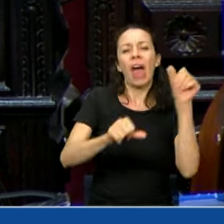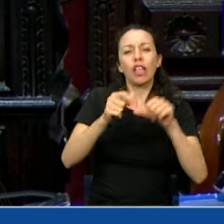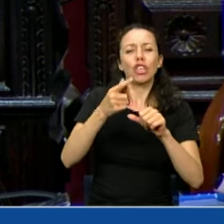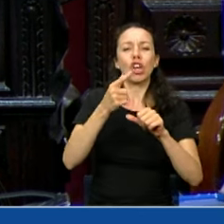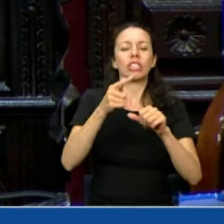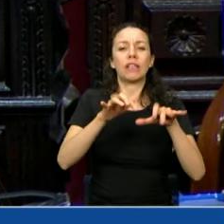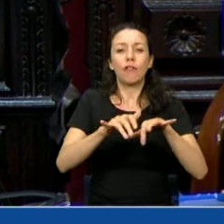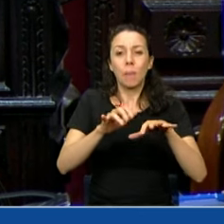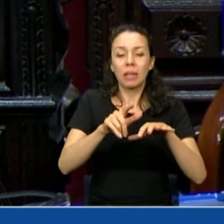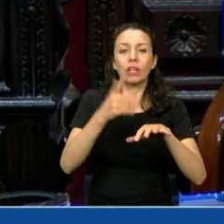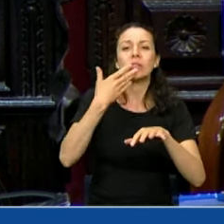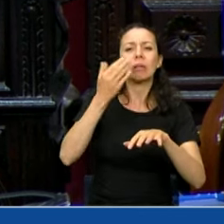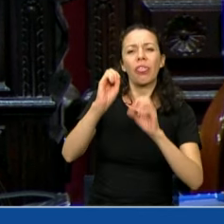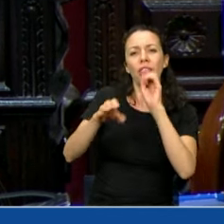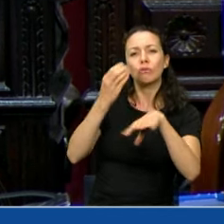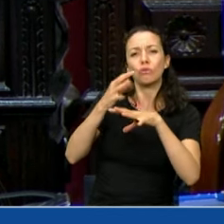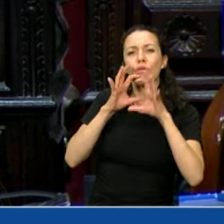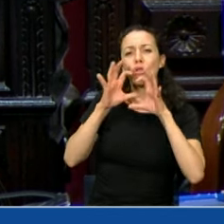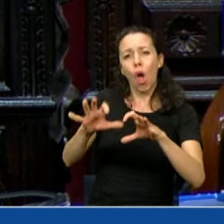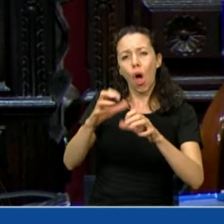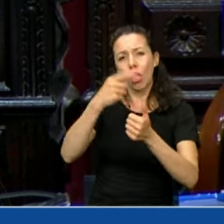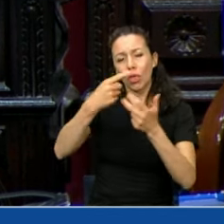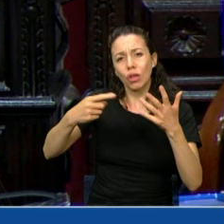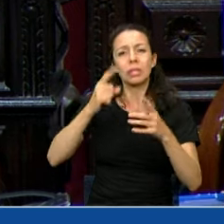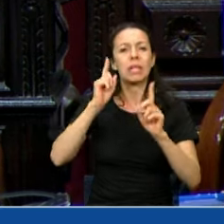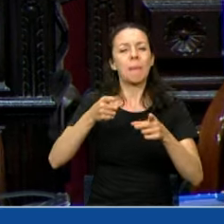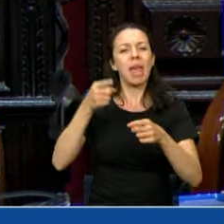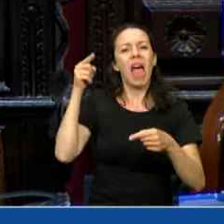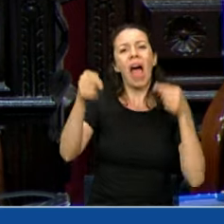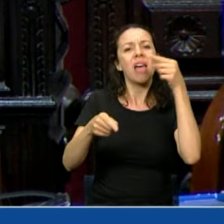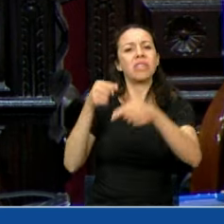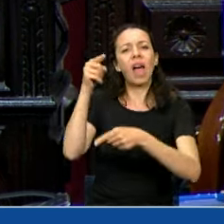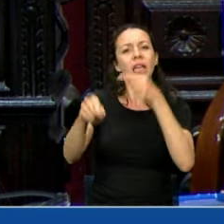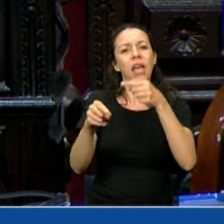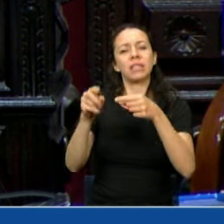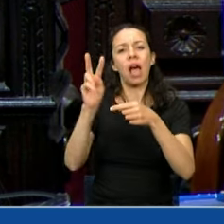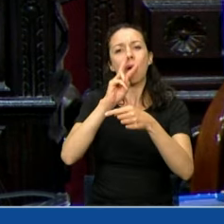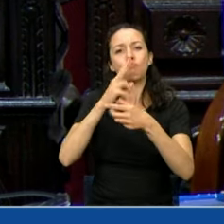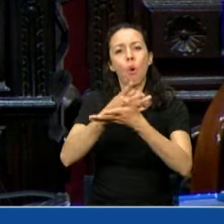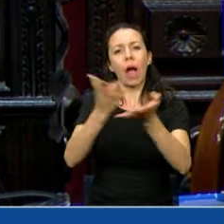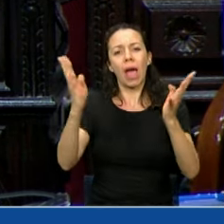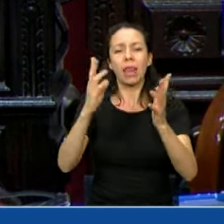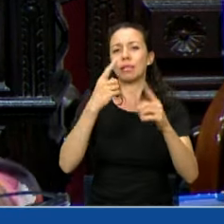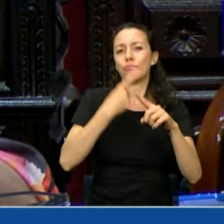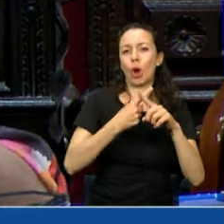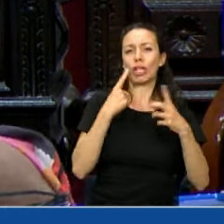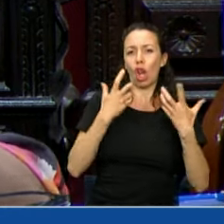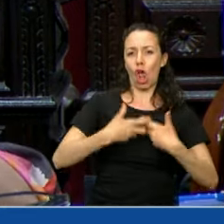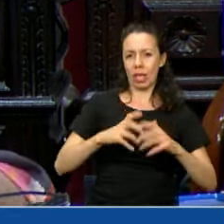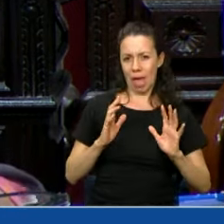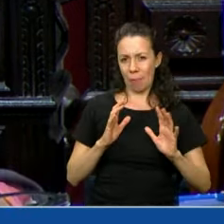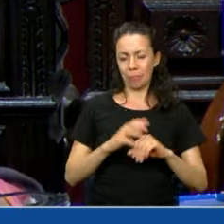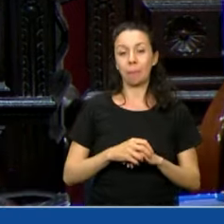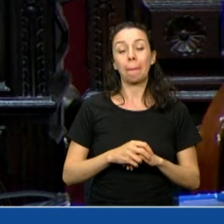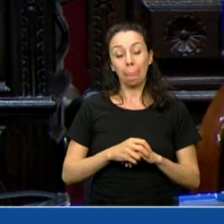de de odio virtuales y sus variables ataques coordinados masivos hacia mujeres a través de las tic digo que también